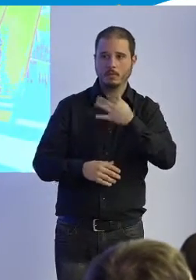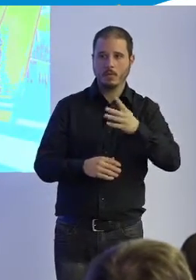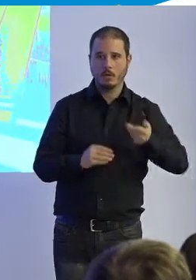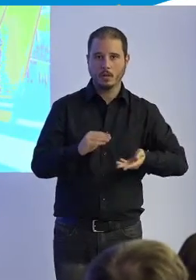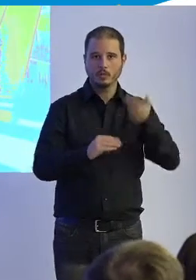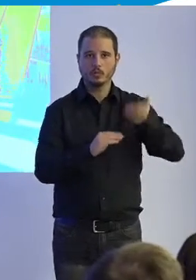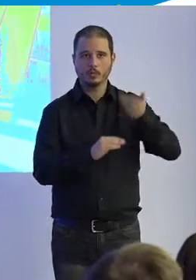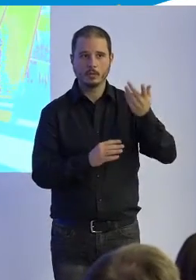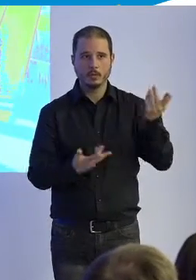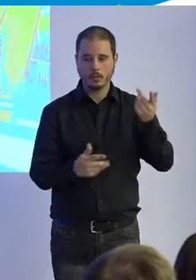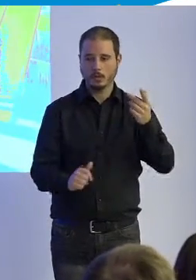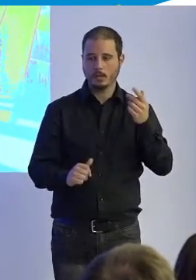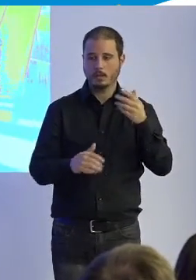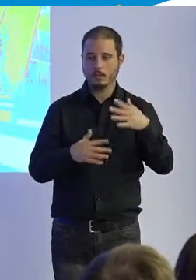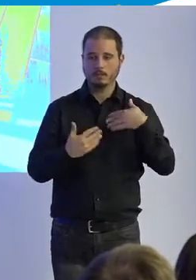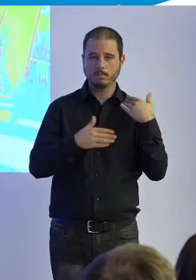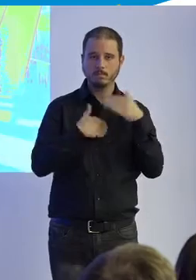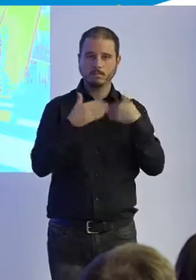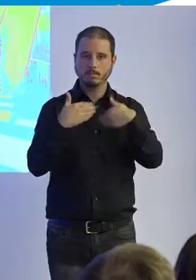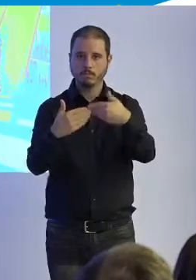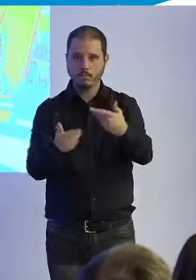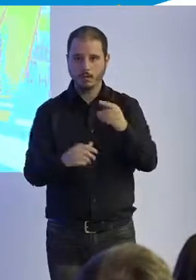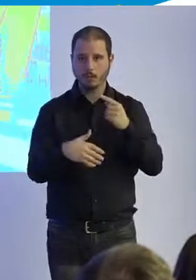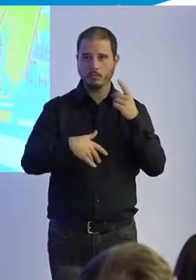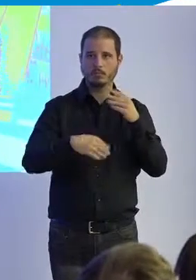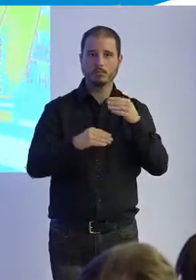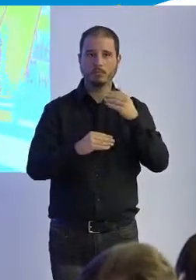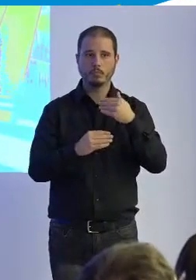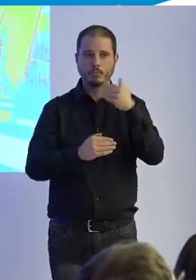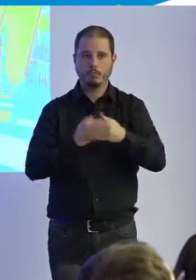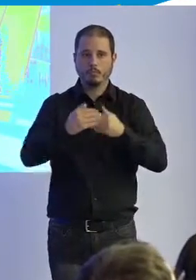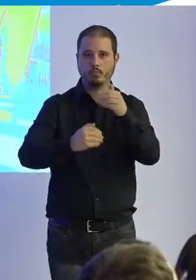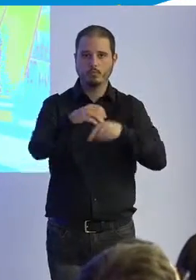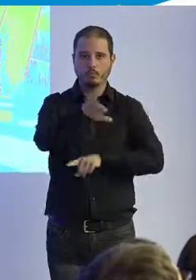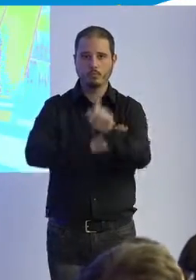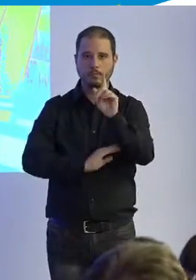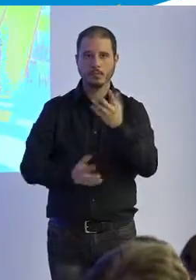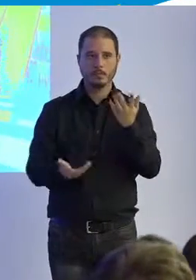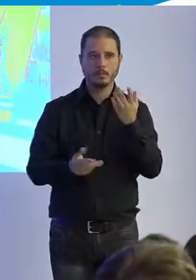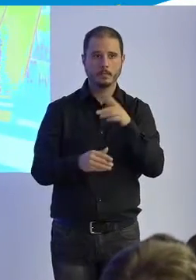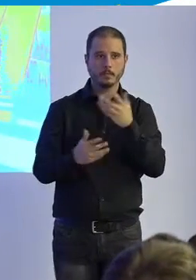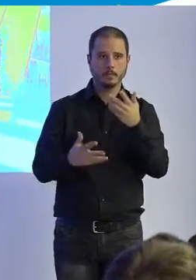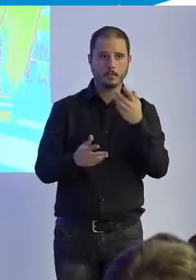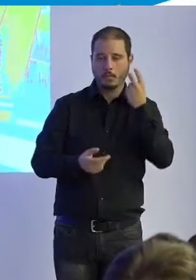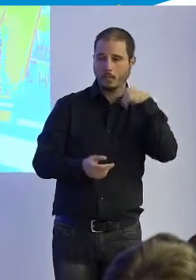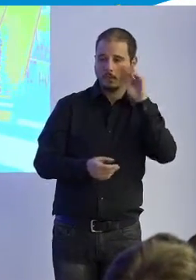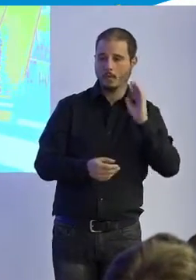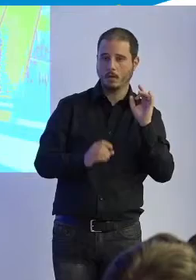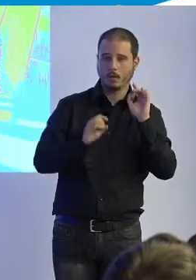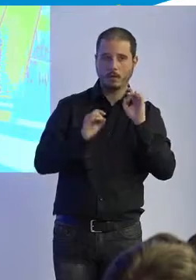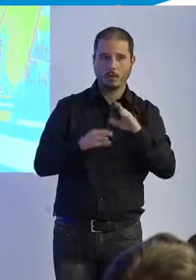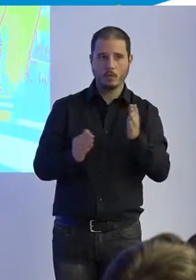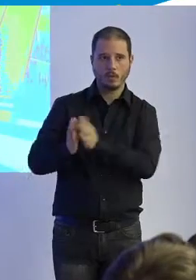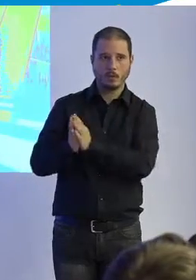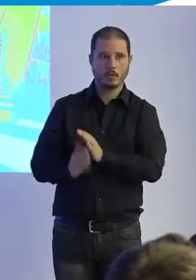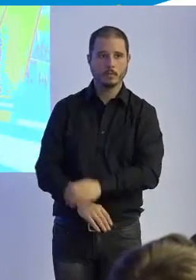que la rueda se empiece a mover. Vamos, mi experiencia más que la suya de recualificarse. Voy a